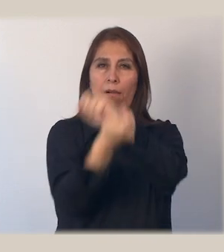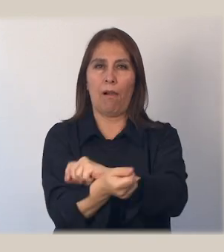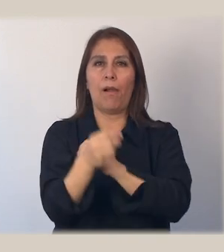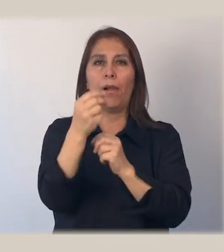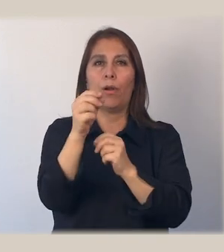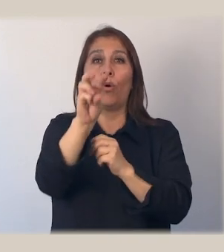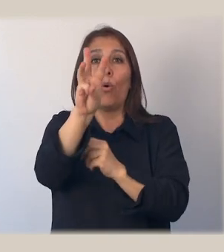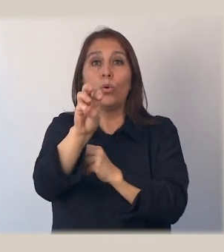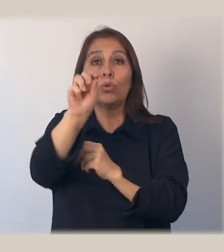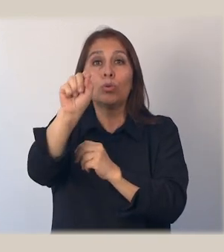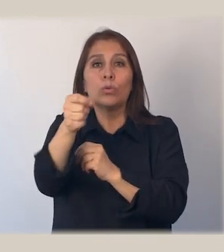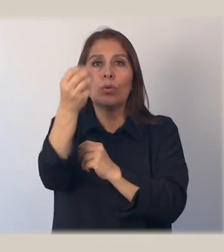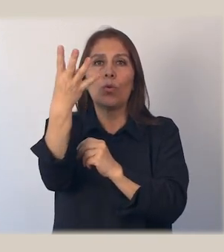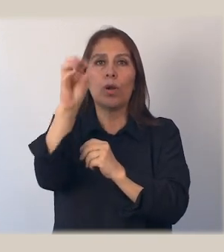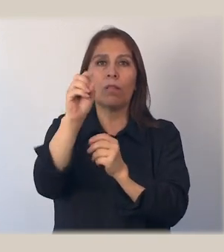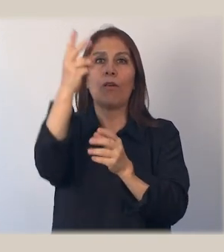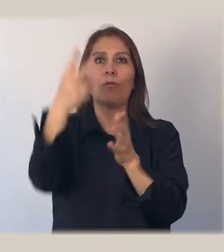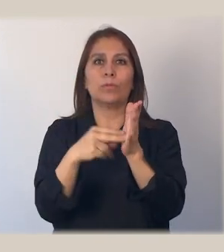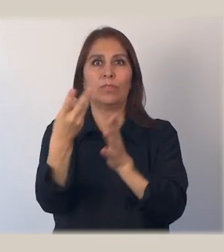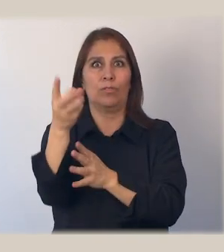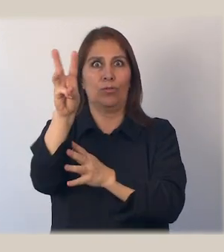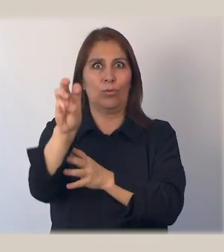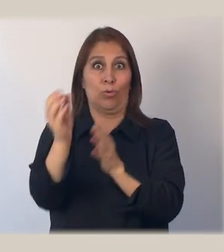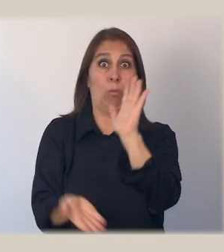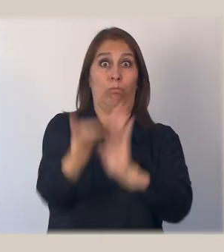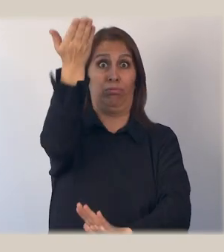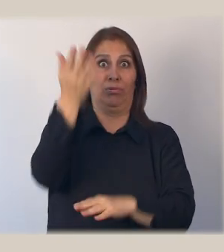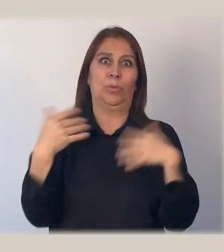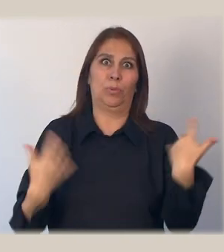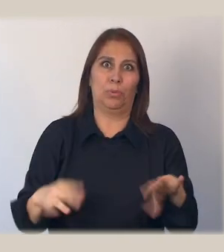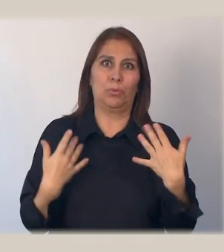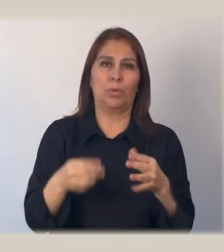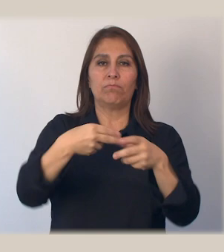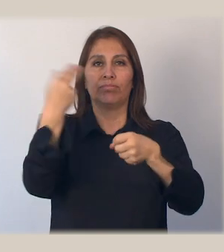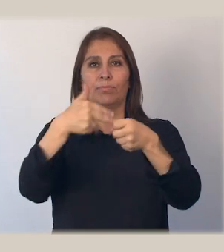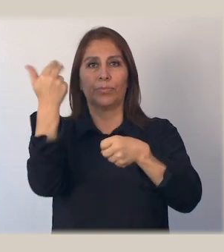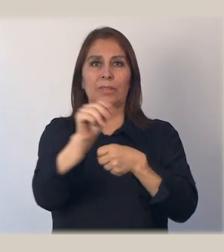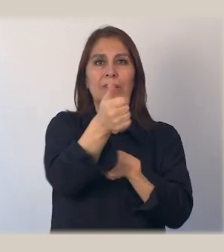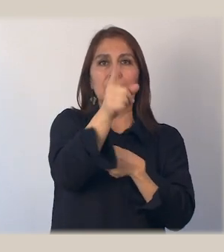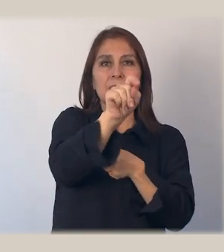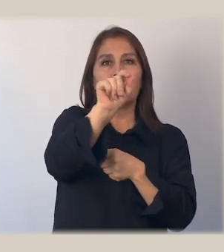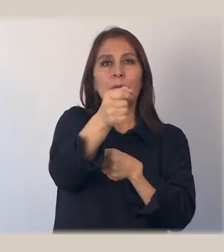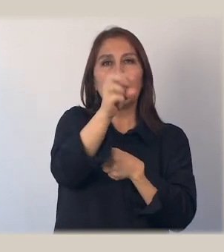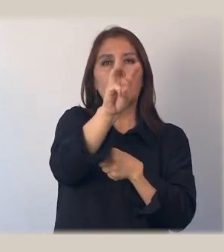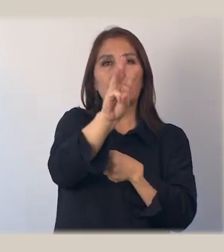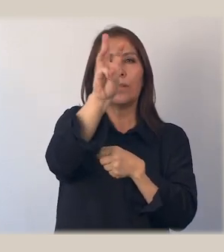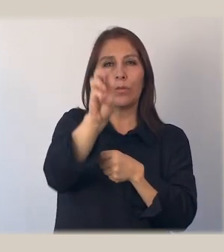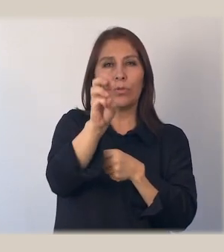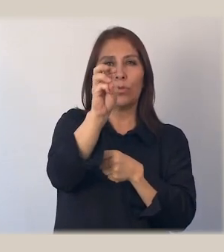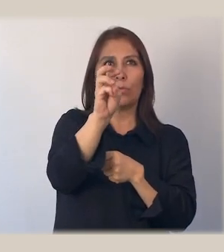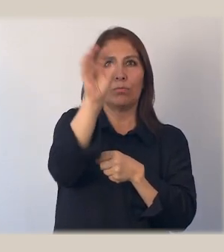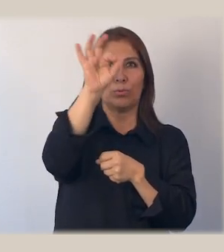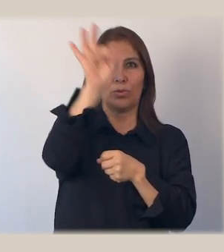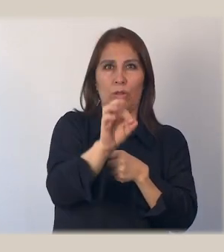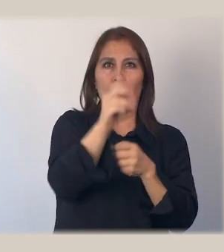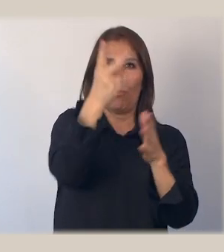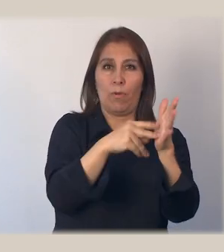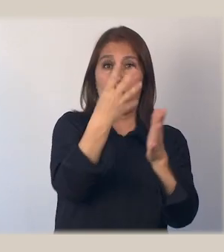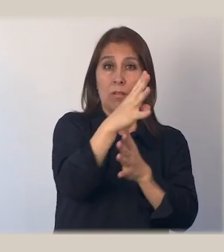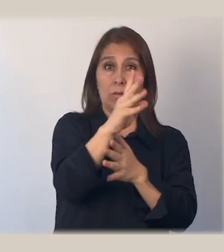un 8,40% en el 2018. La deserción pasó del 16,38% en 2014